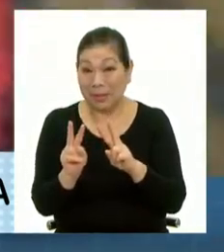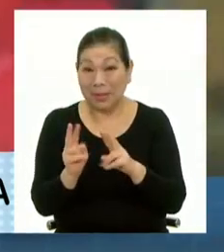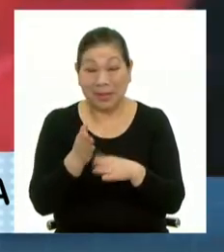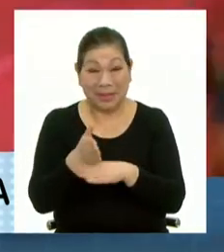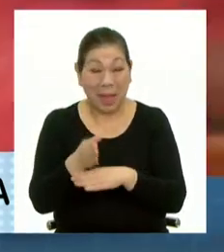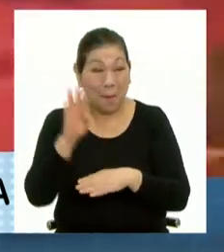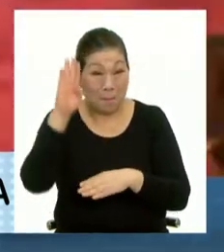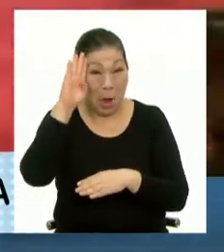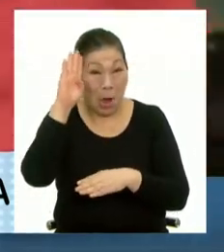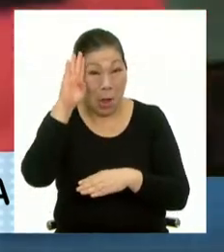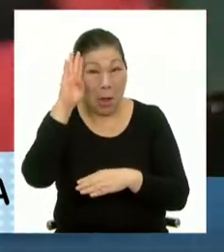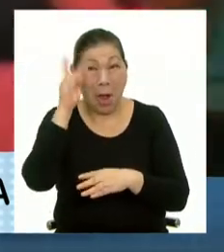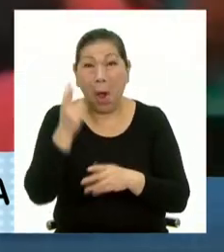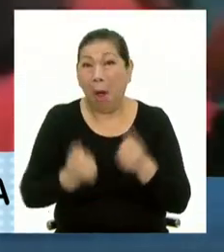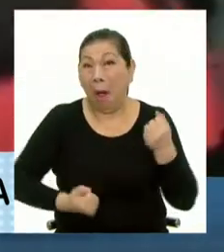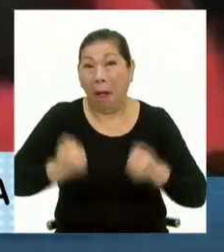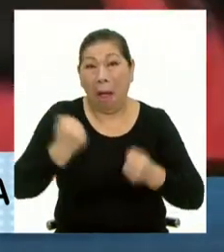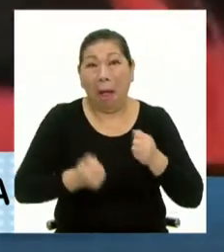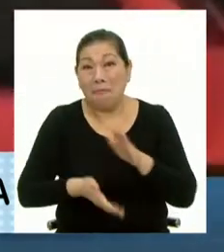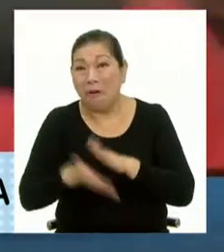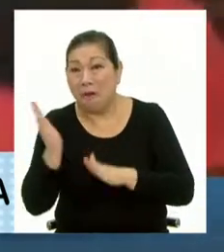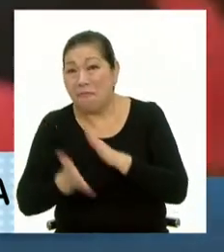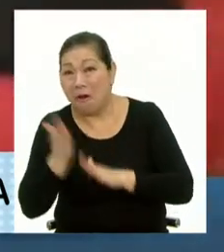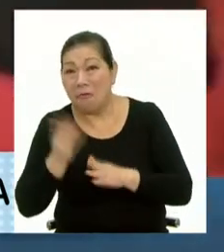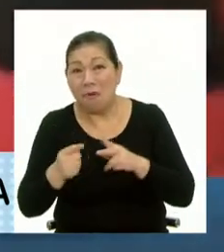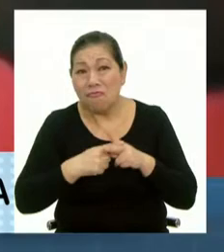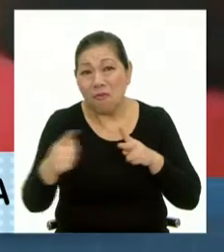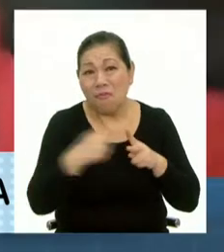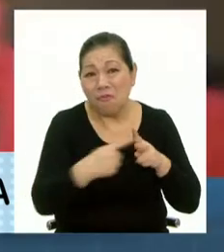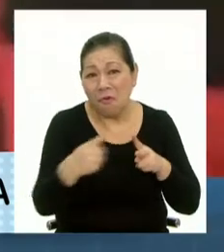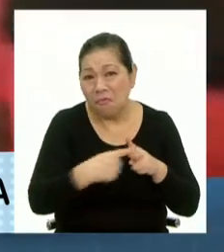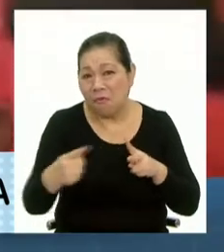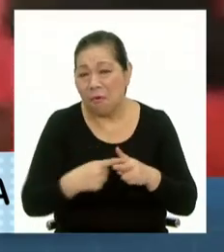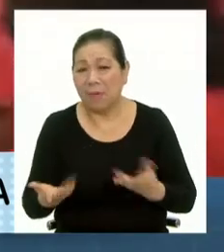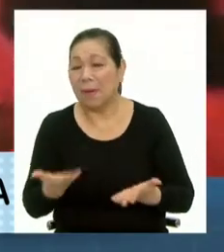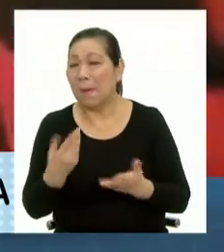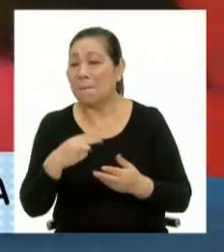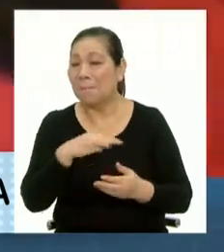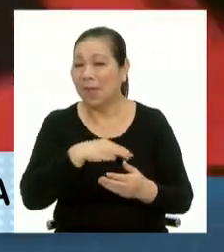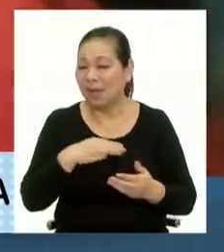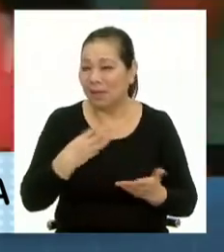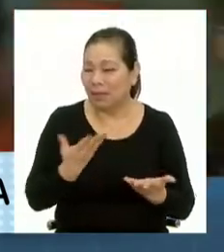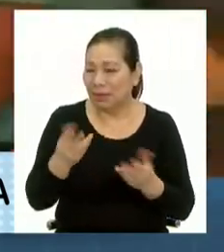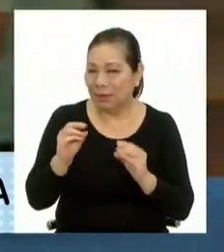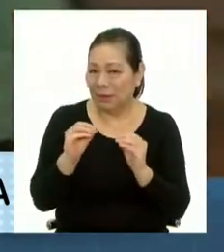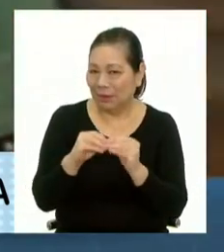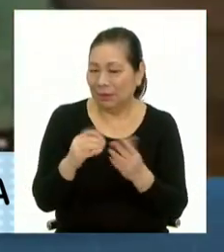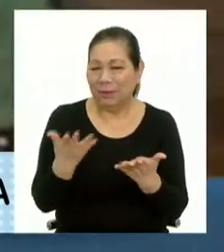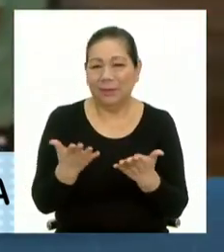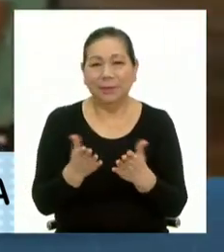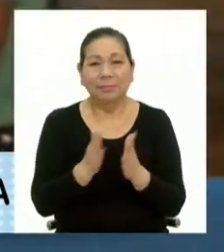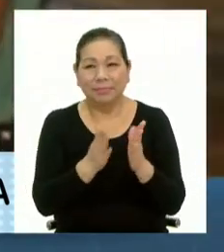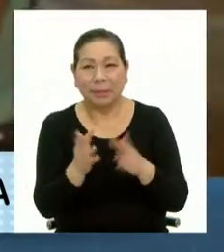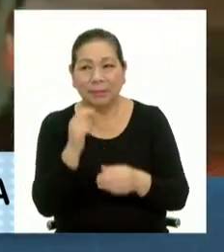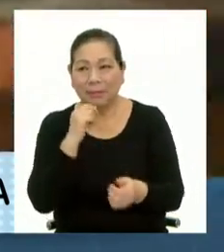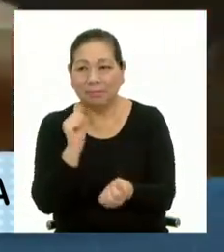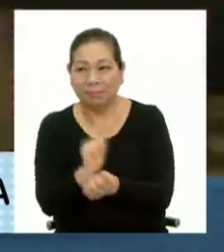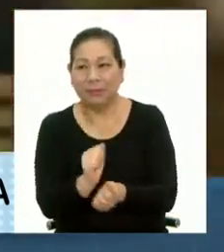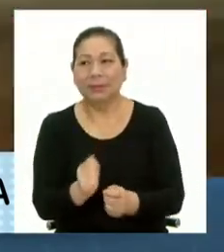presencia de la policía, intentó huir de la reunión y personal del Ministerio Público también participó en este operativo.